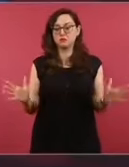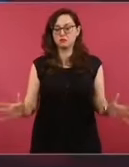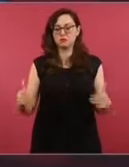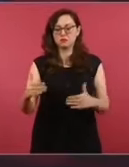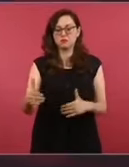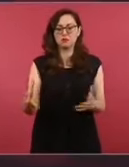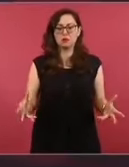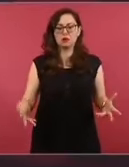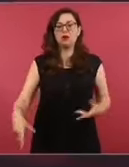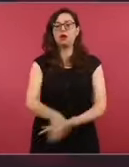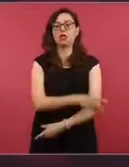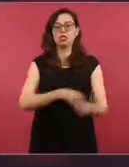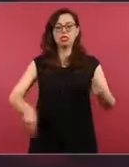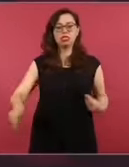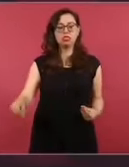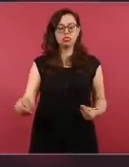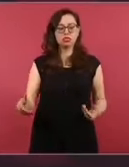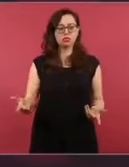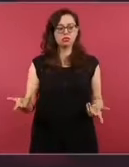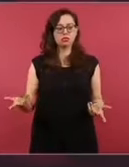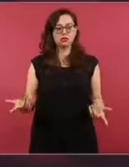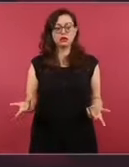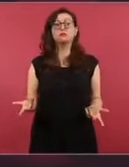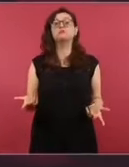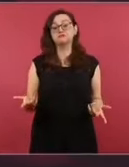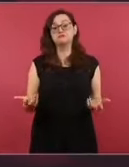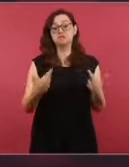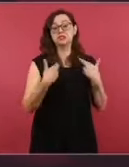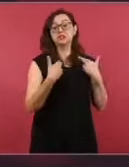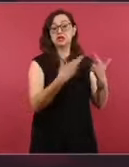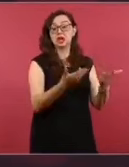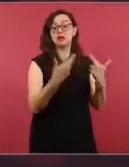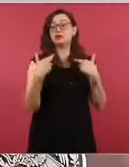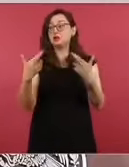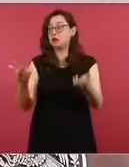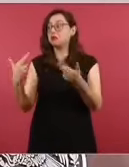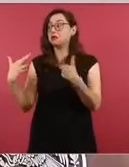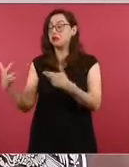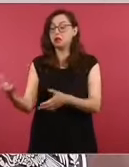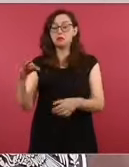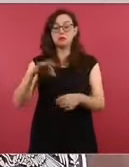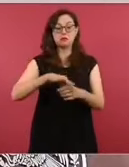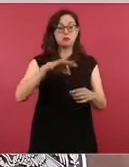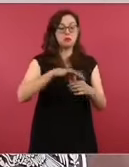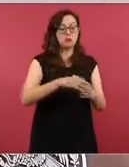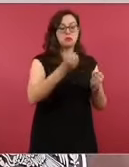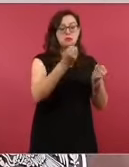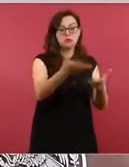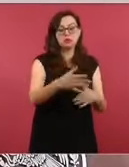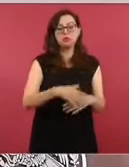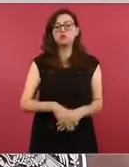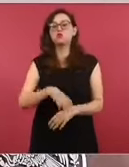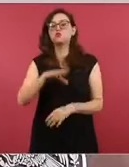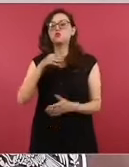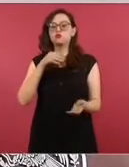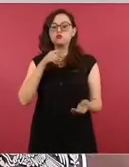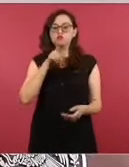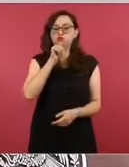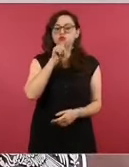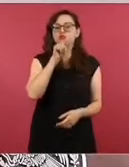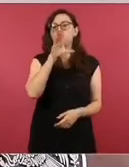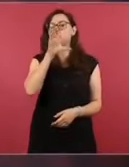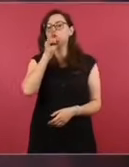y la entrega de dádivas, como tú lo señalas, pollos, patos, chivos,